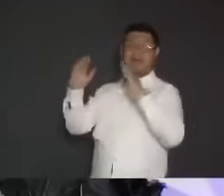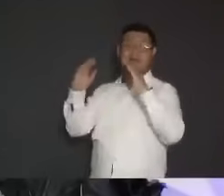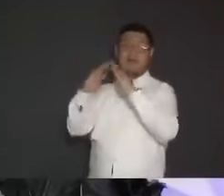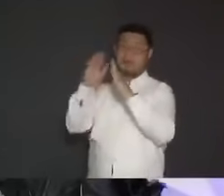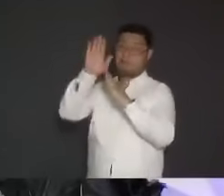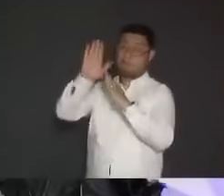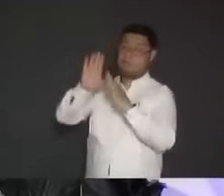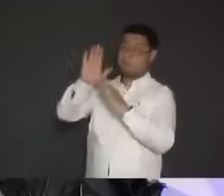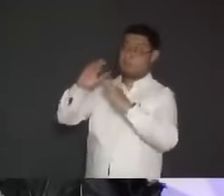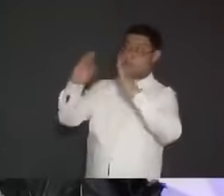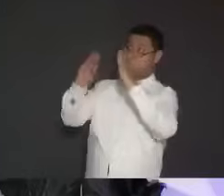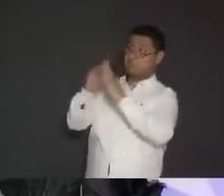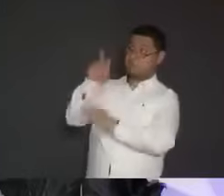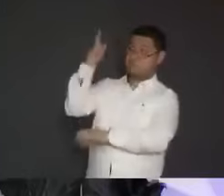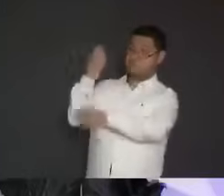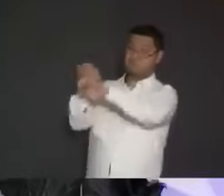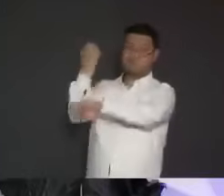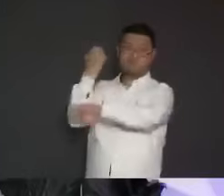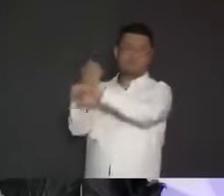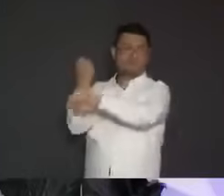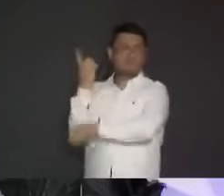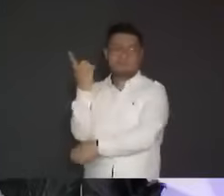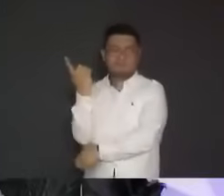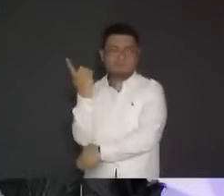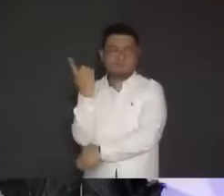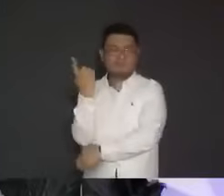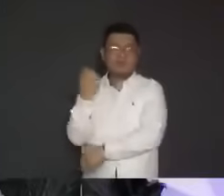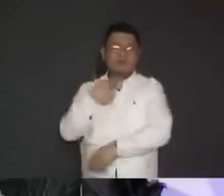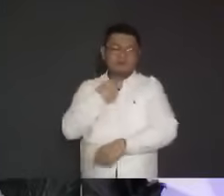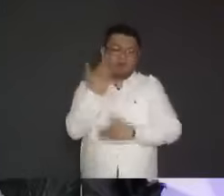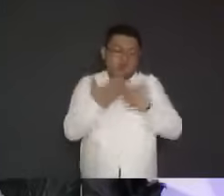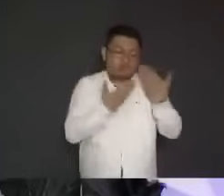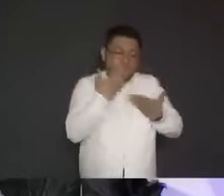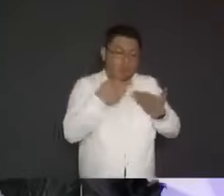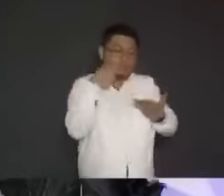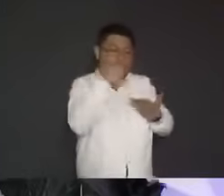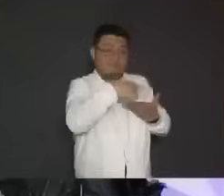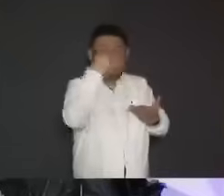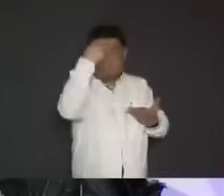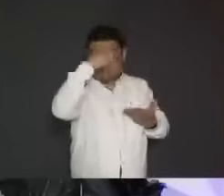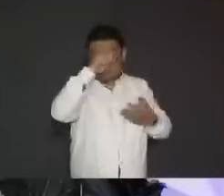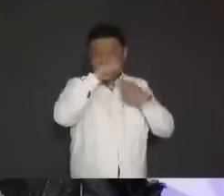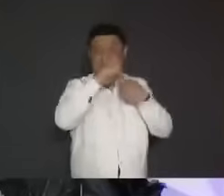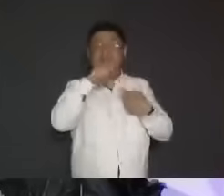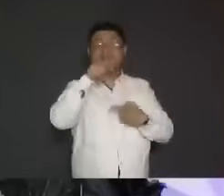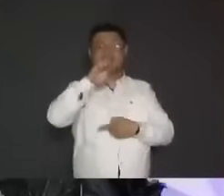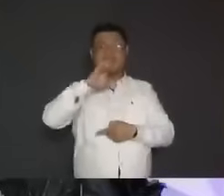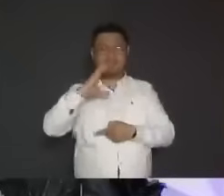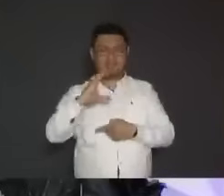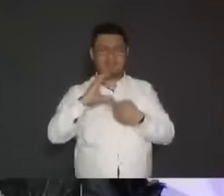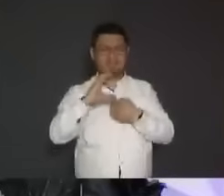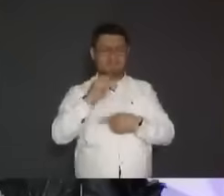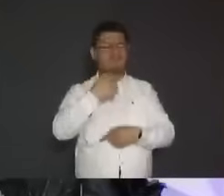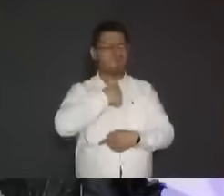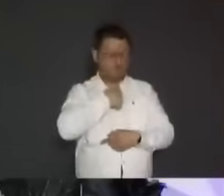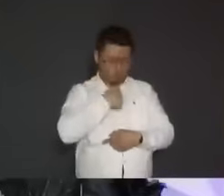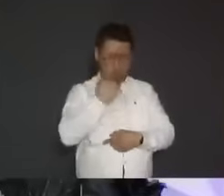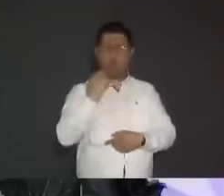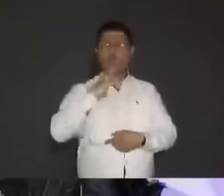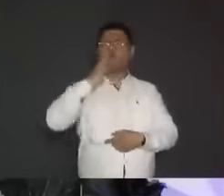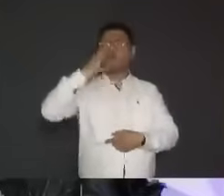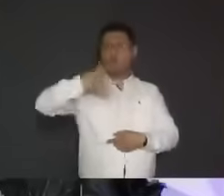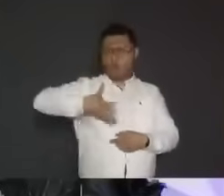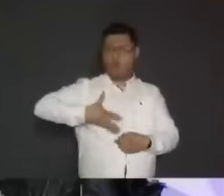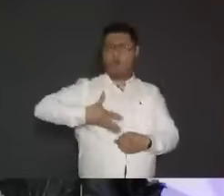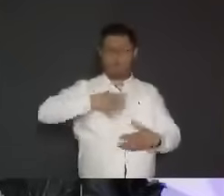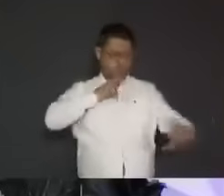Casa Blanca. Yo estudié en el Tecnológico de Mérida y estoy muy orgulloso de su símbolo y hoc signo